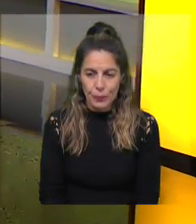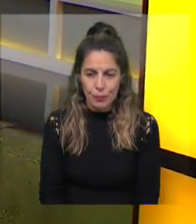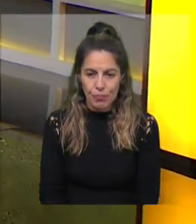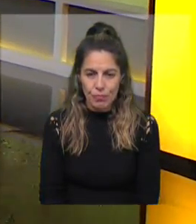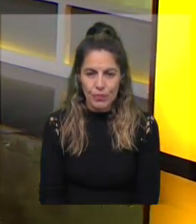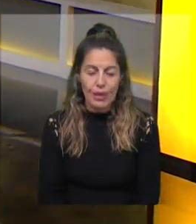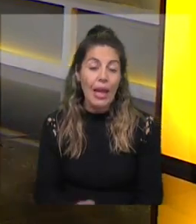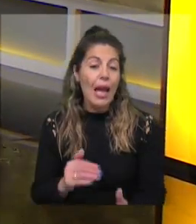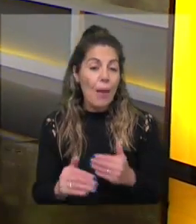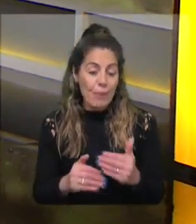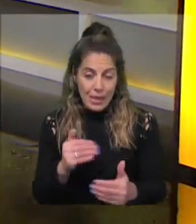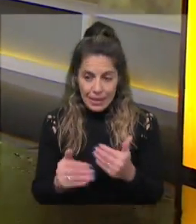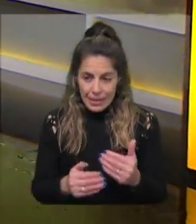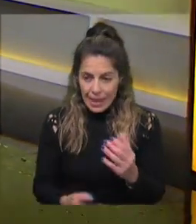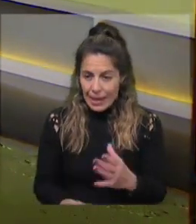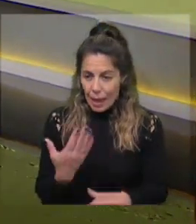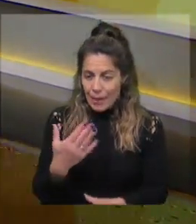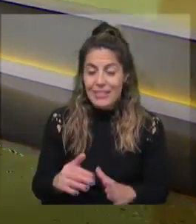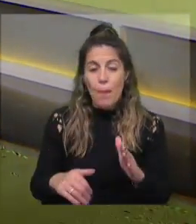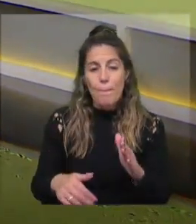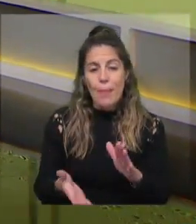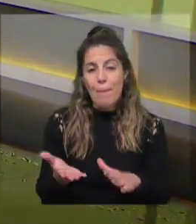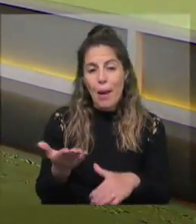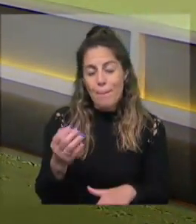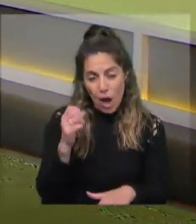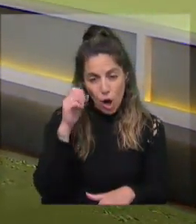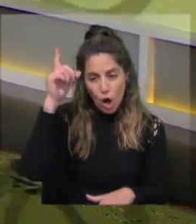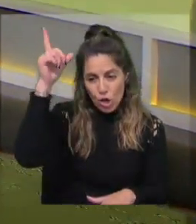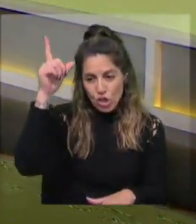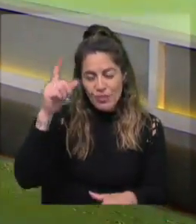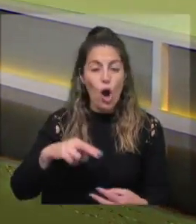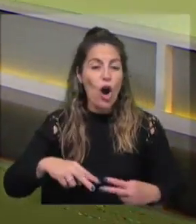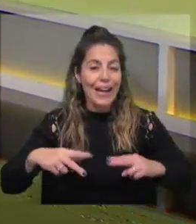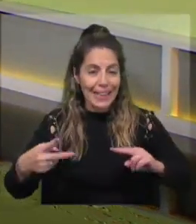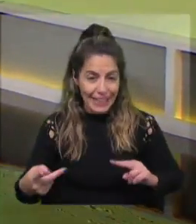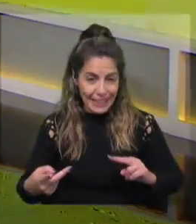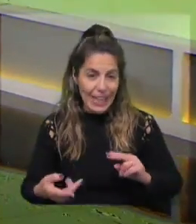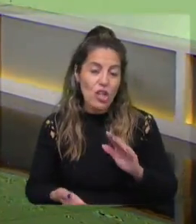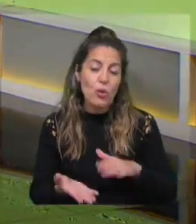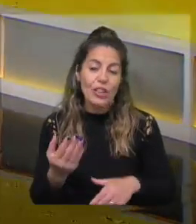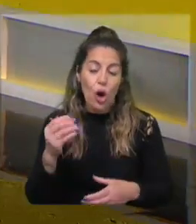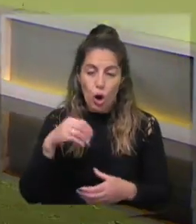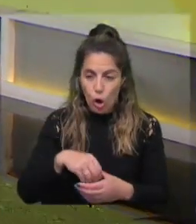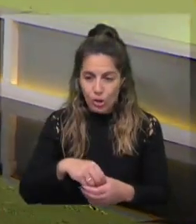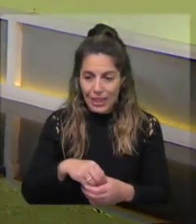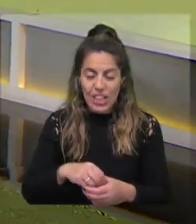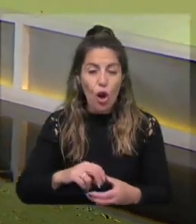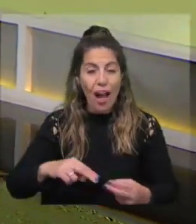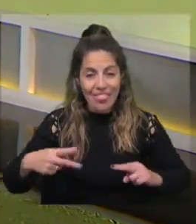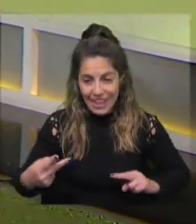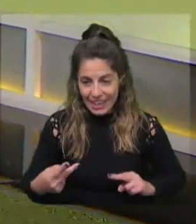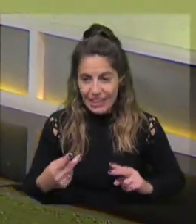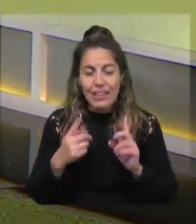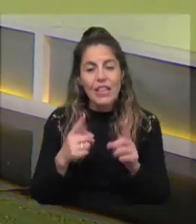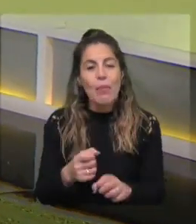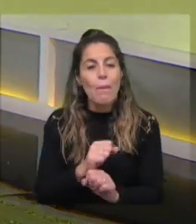A medida que aparecen más y más conocimientos sobre genética y sobre todo sobre lo que está contenido en el ADN, aparecen